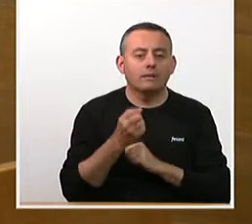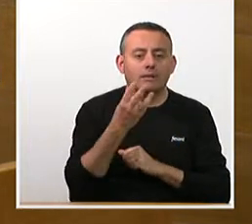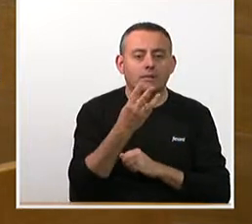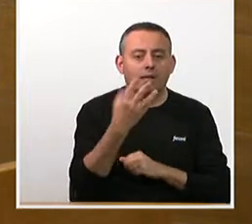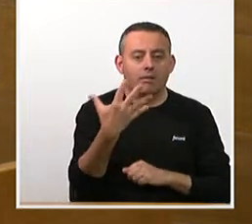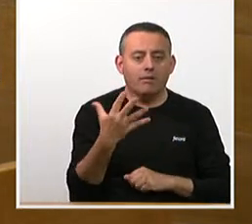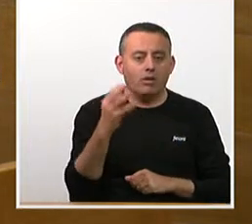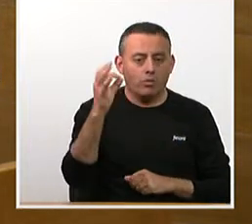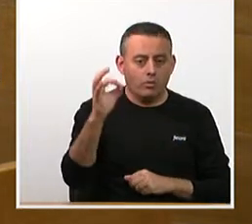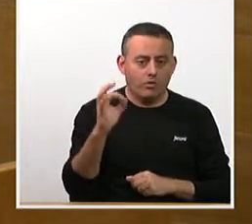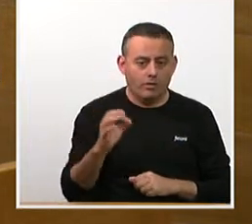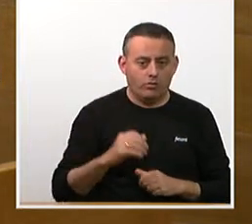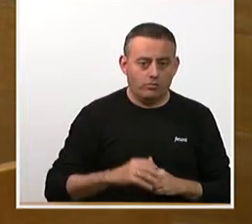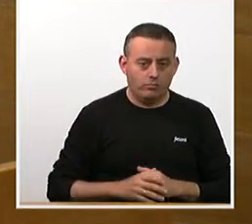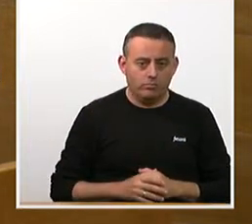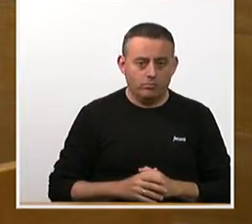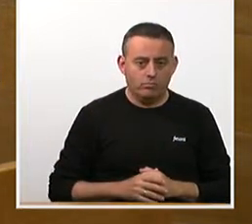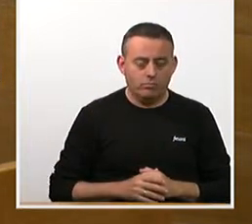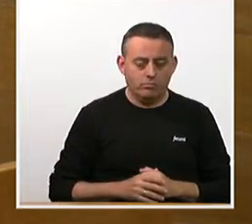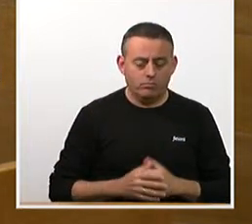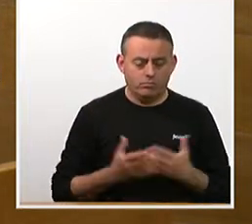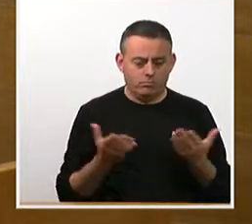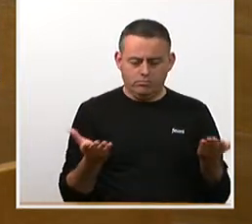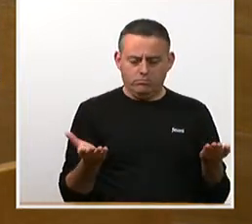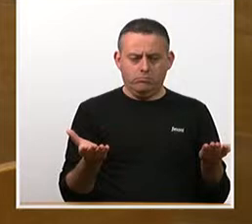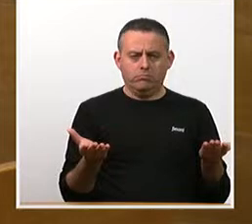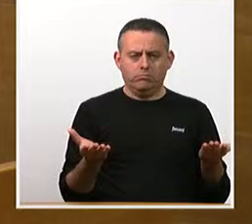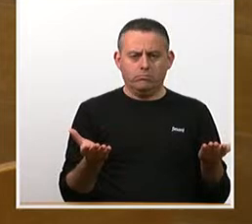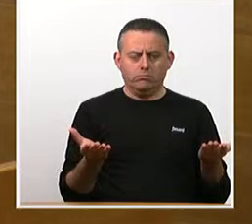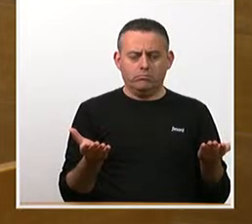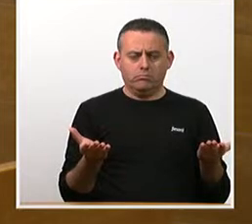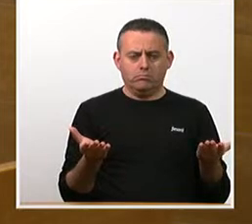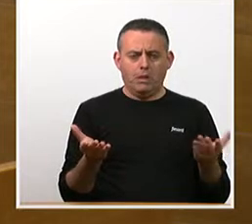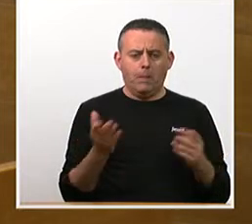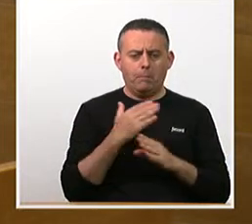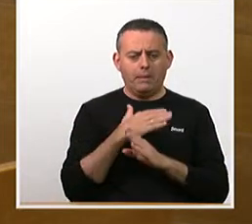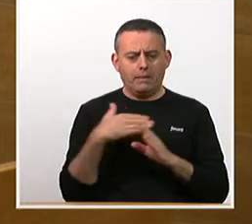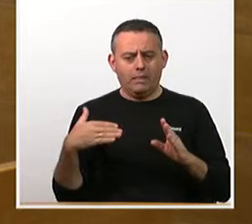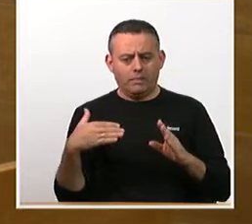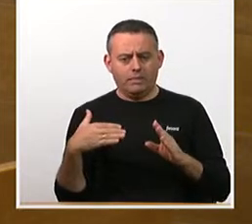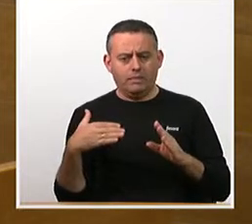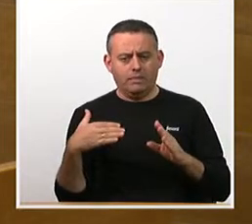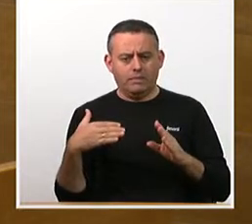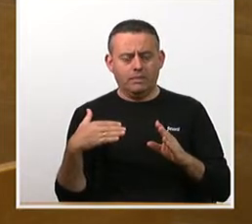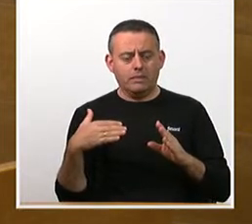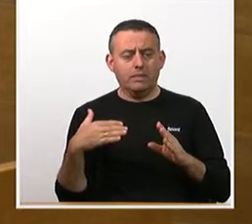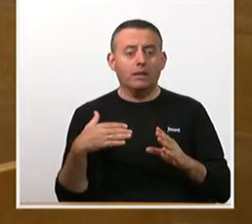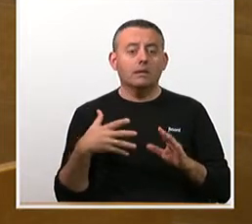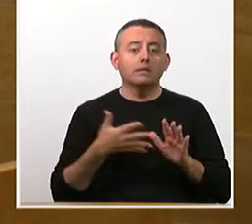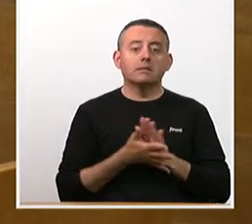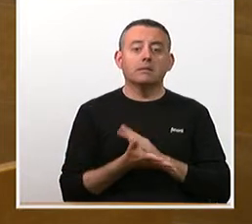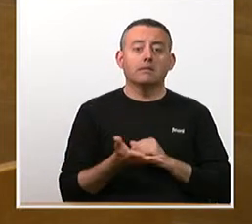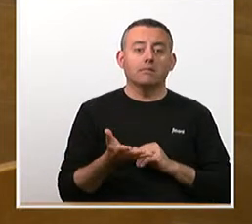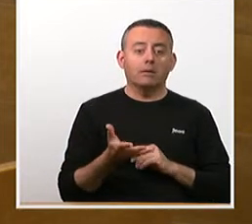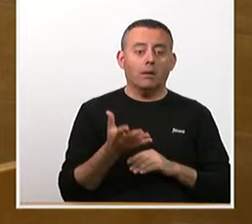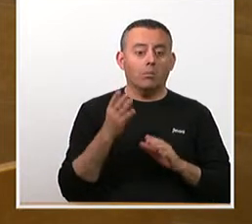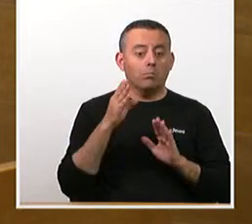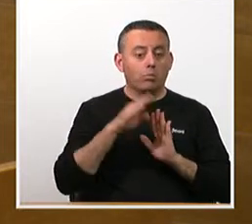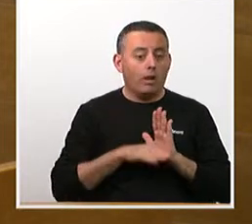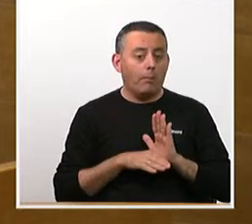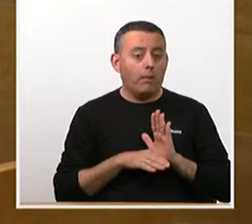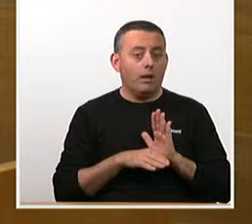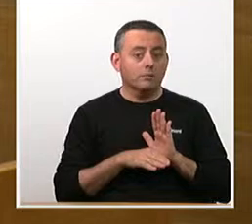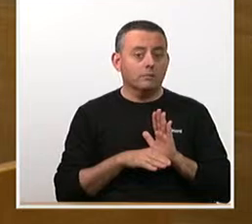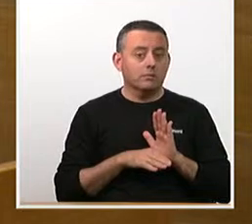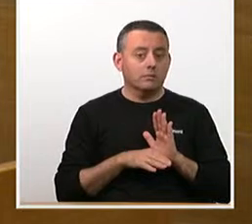por. es decir prácticamente menos de la mitad que la inserción laboral de esos mismos programas en el